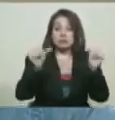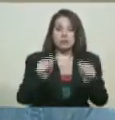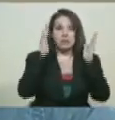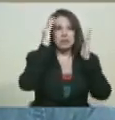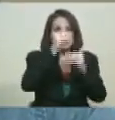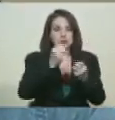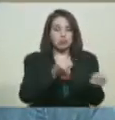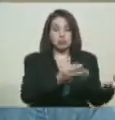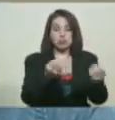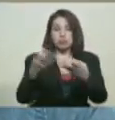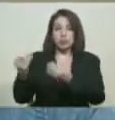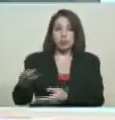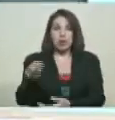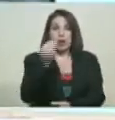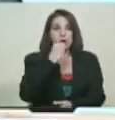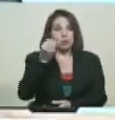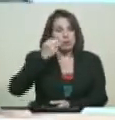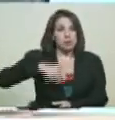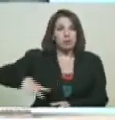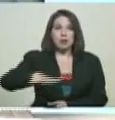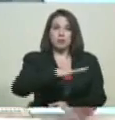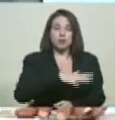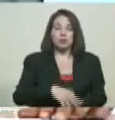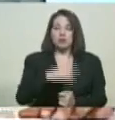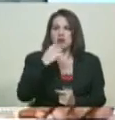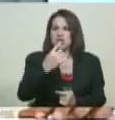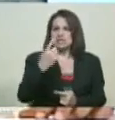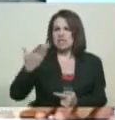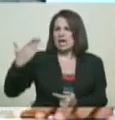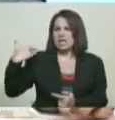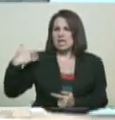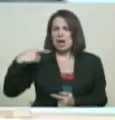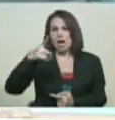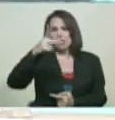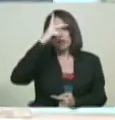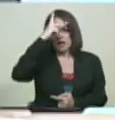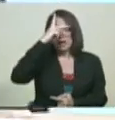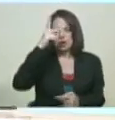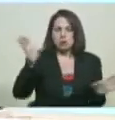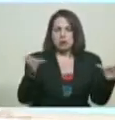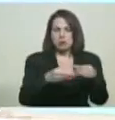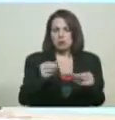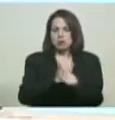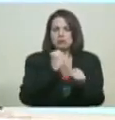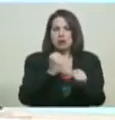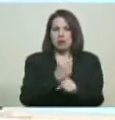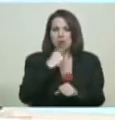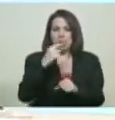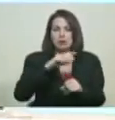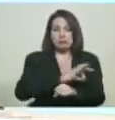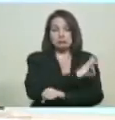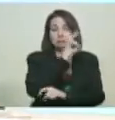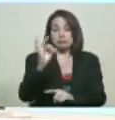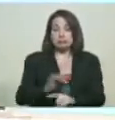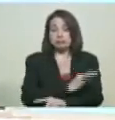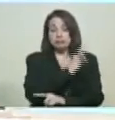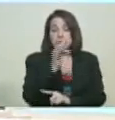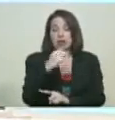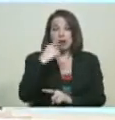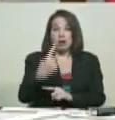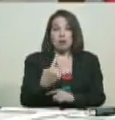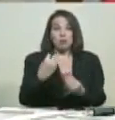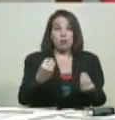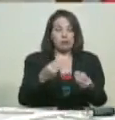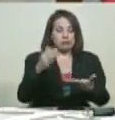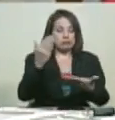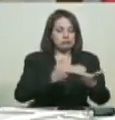distribución para el pueblo allí yo le decía a tarek en una reunión de trabajo que tuvimos toda la tarde y la noche revisando alineamiento